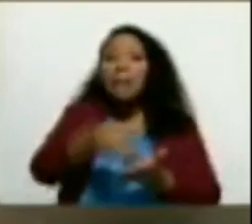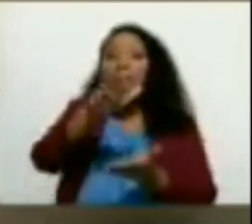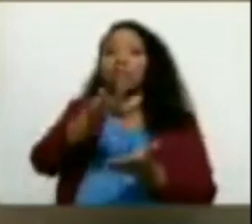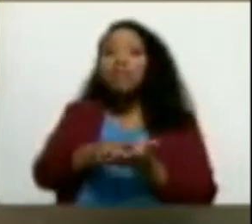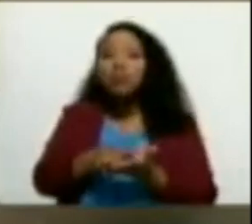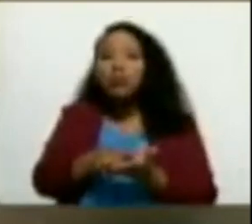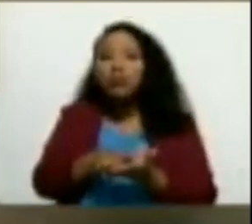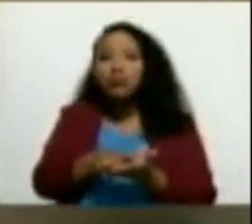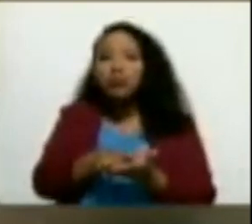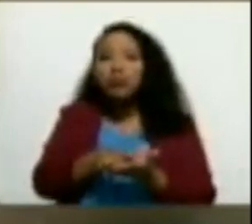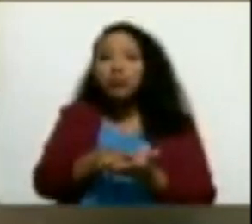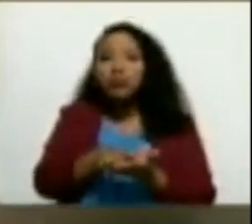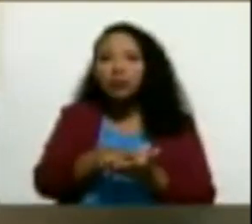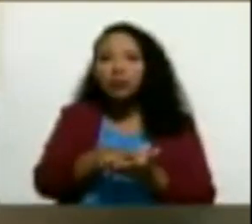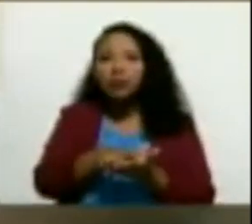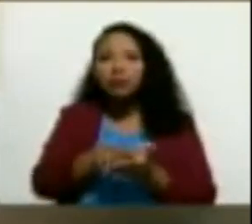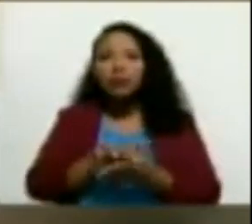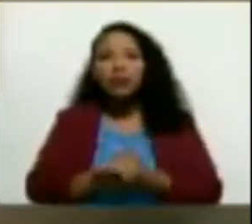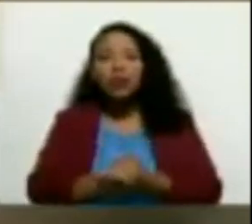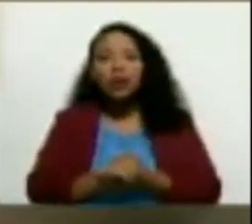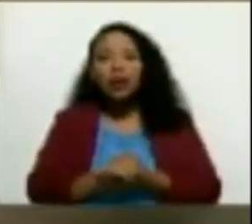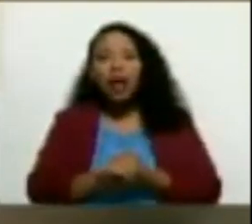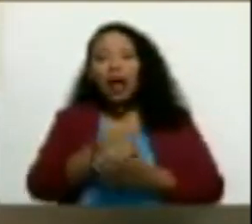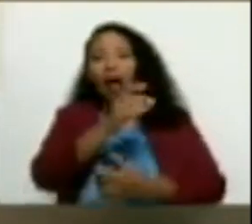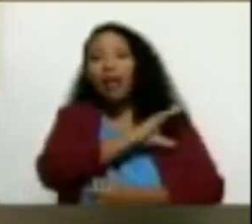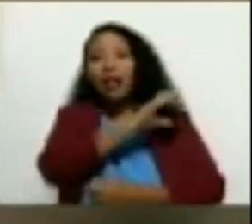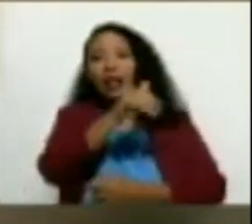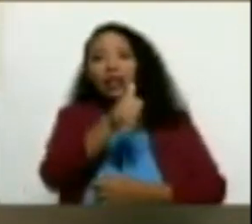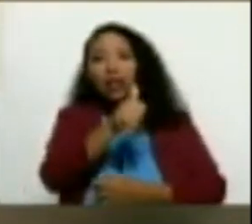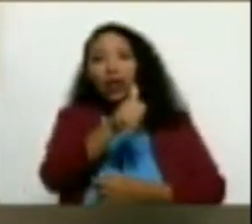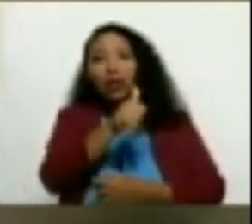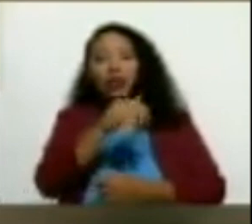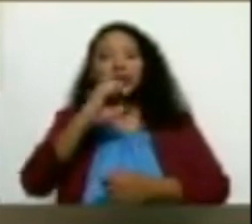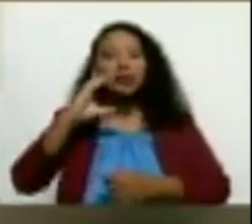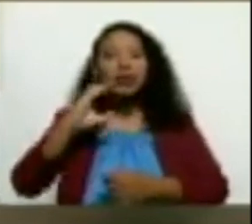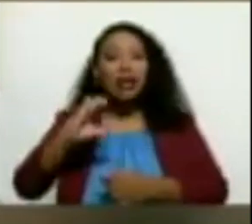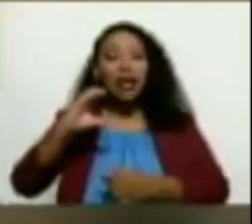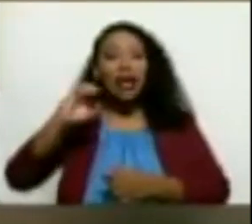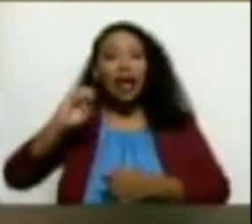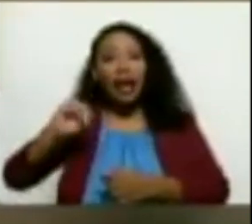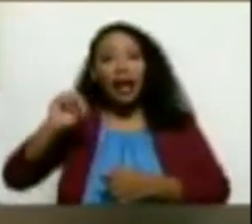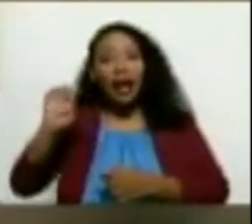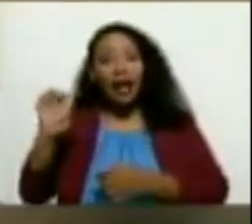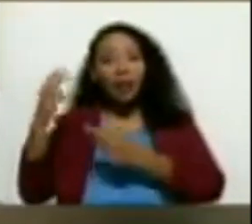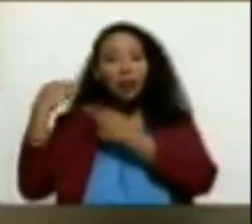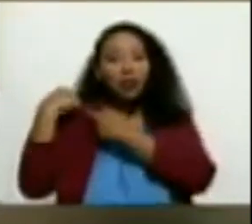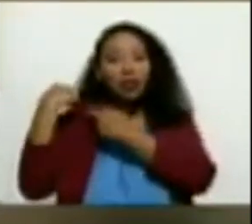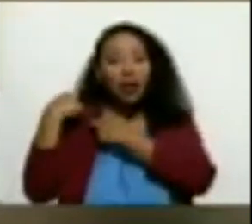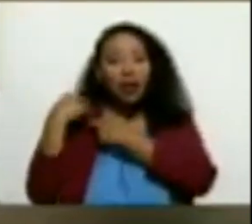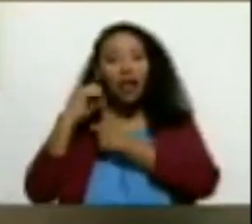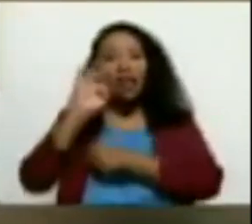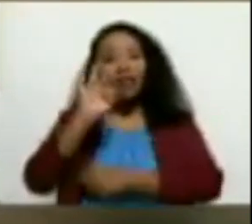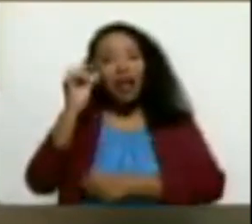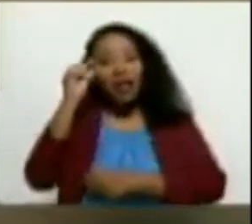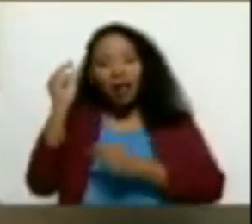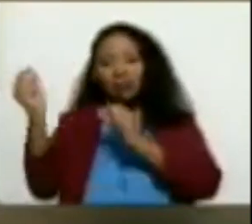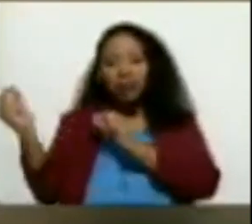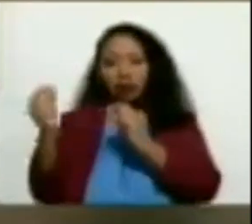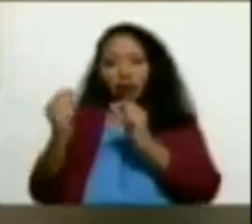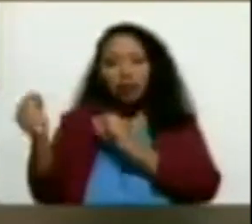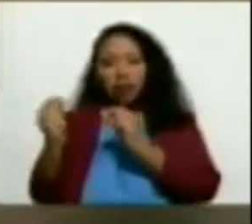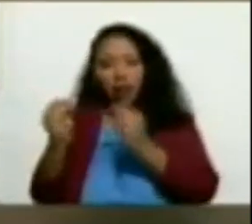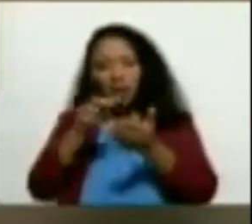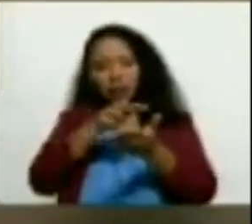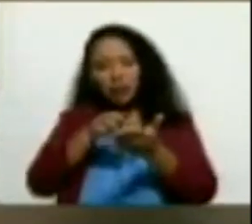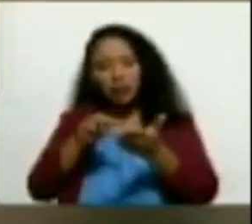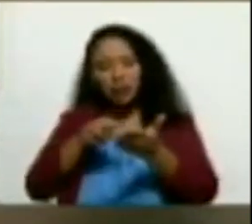la Junta Directiva del Consejo Nacional Electoral, tendremos 3 días para dar respuesta